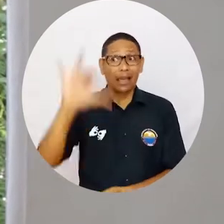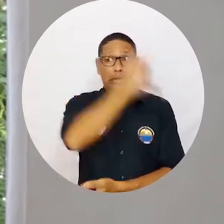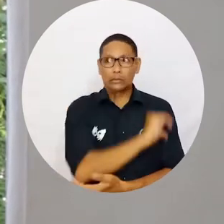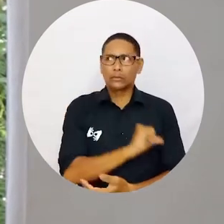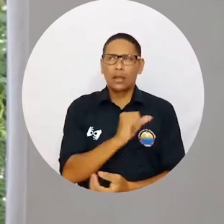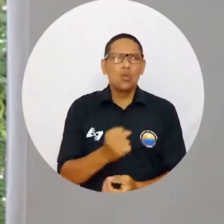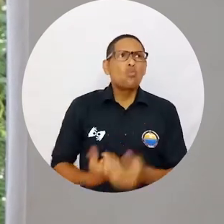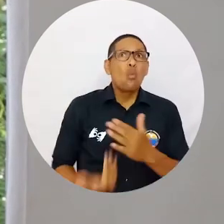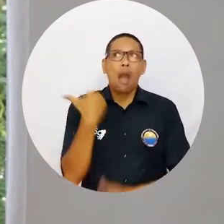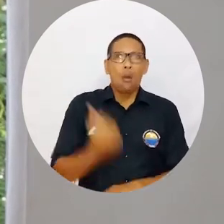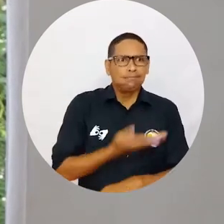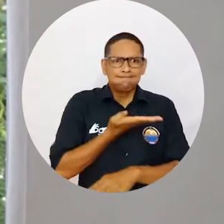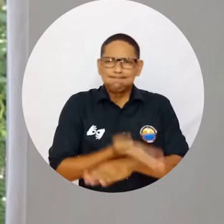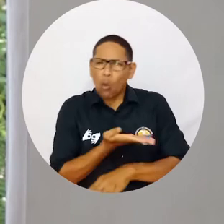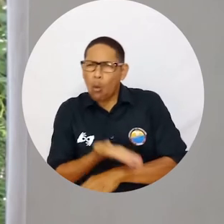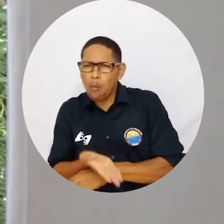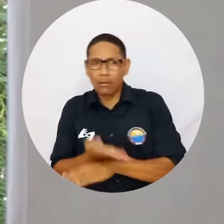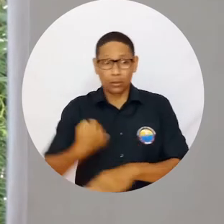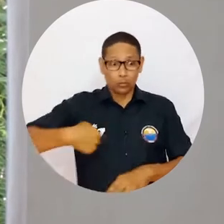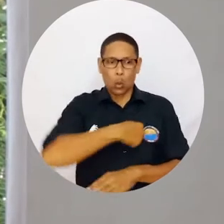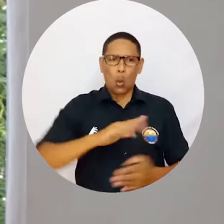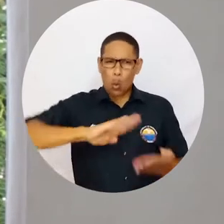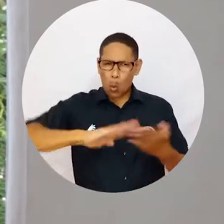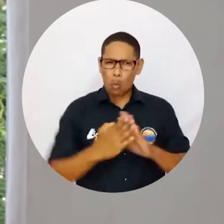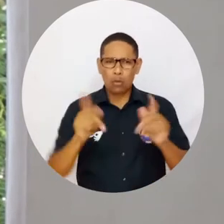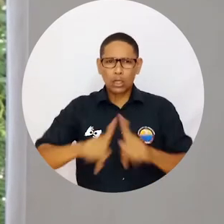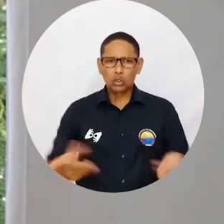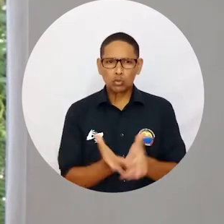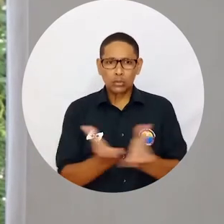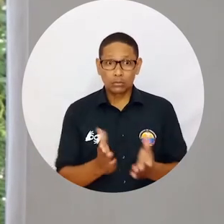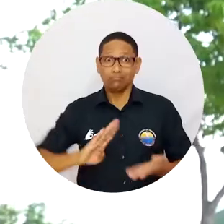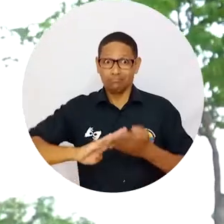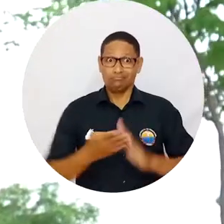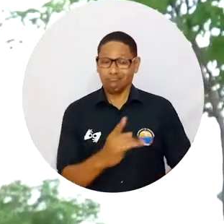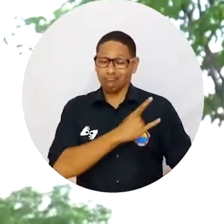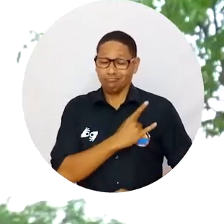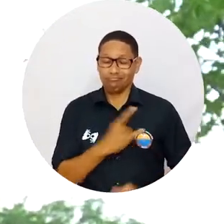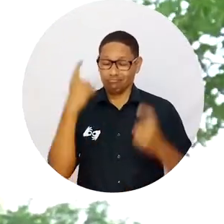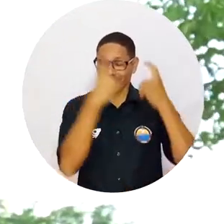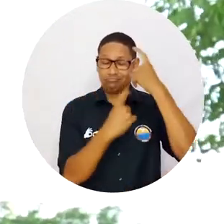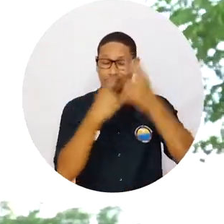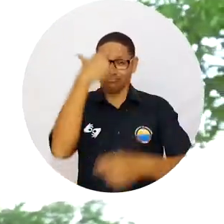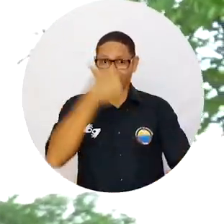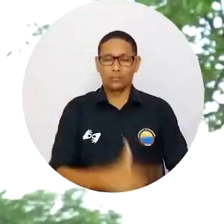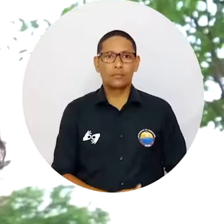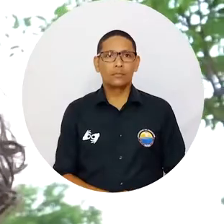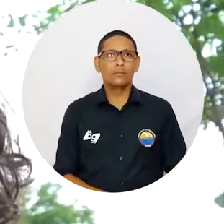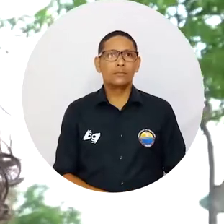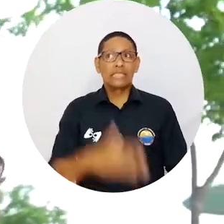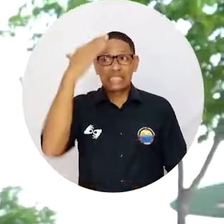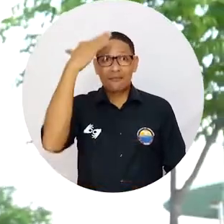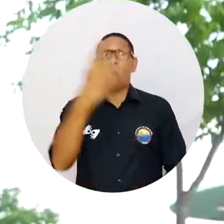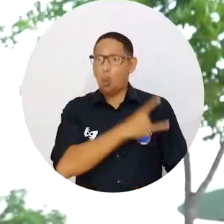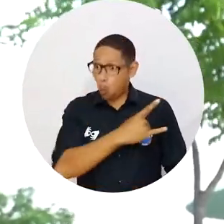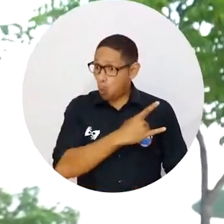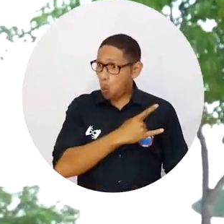ser propositivos frente a esto como comunidad estudiantil y comunidad universitaria. Sí, ciertamente la universidad ha tomado una actitud,